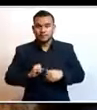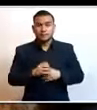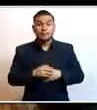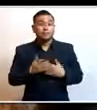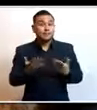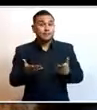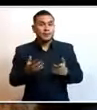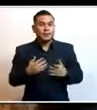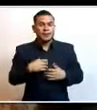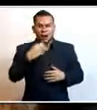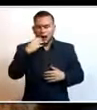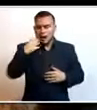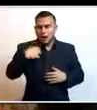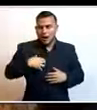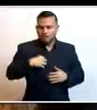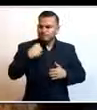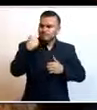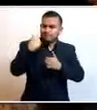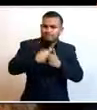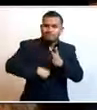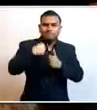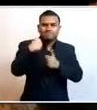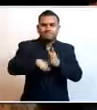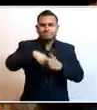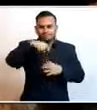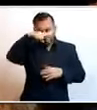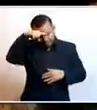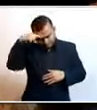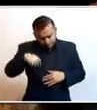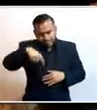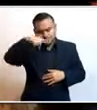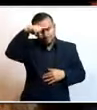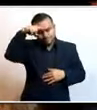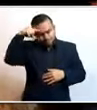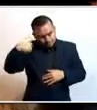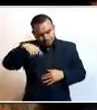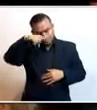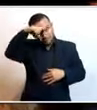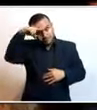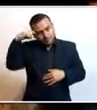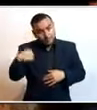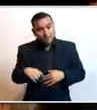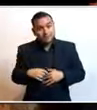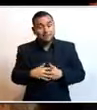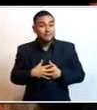Y lo hacen con orgullo y con ganas, con dedicación, con esmero.